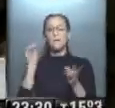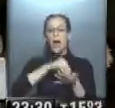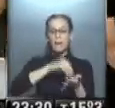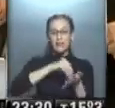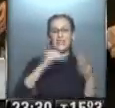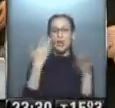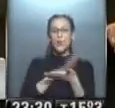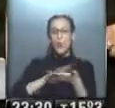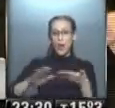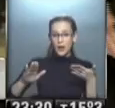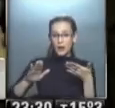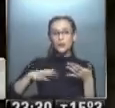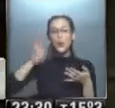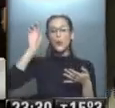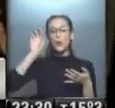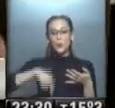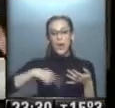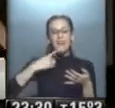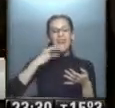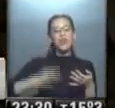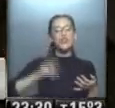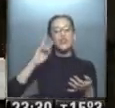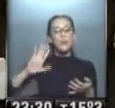nuevas aeronaves se concretará en el periodo